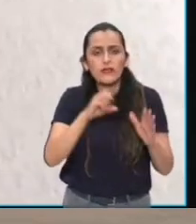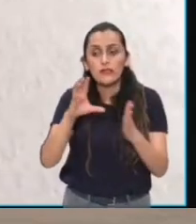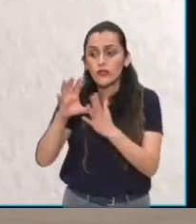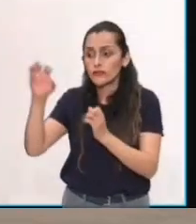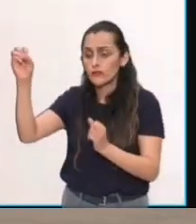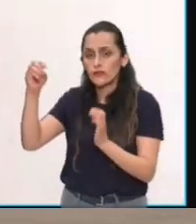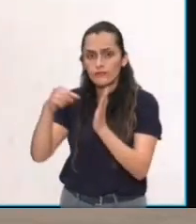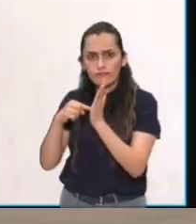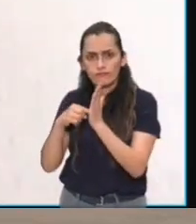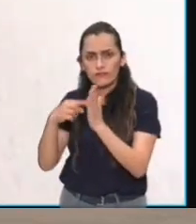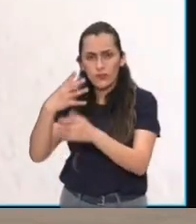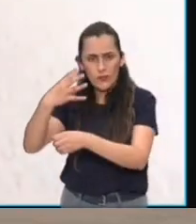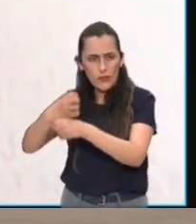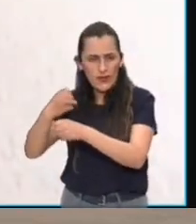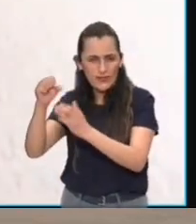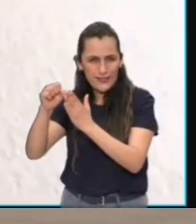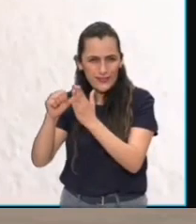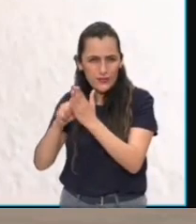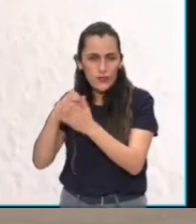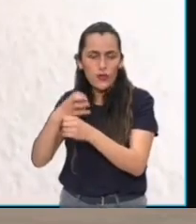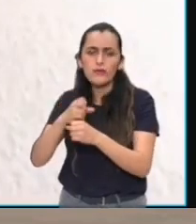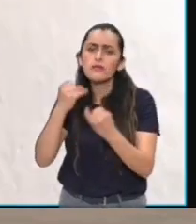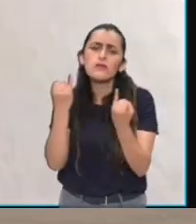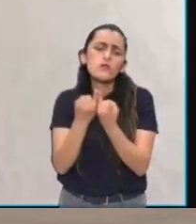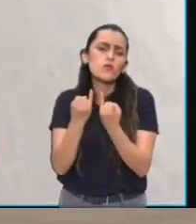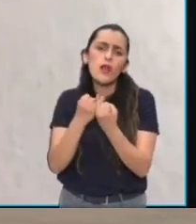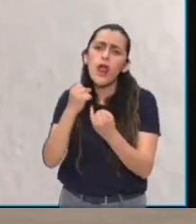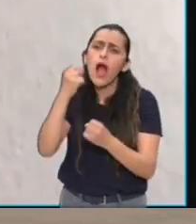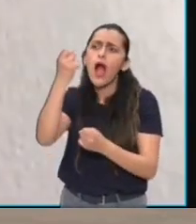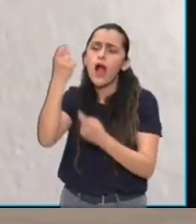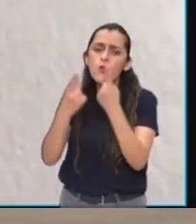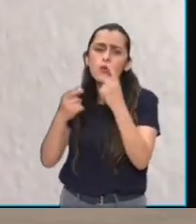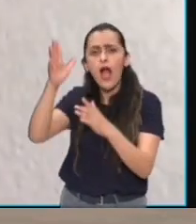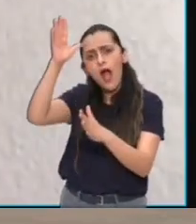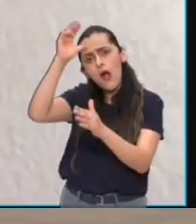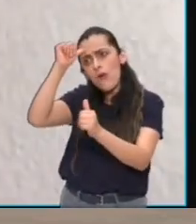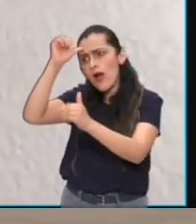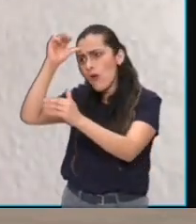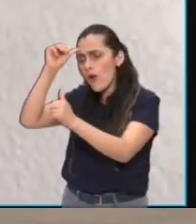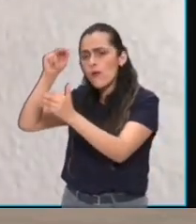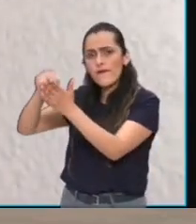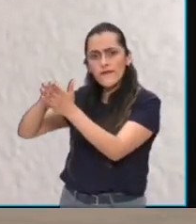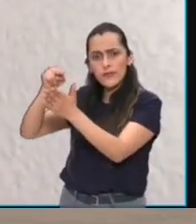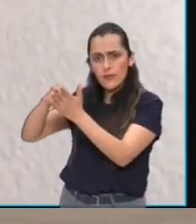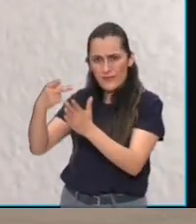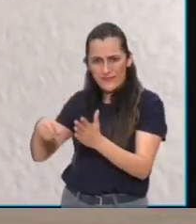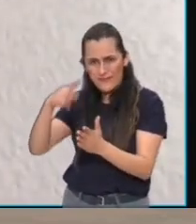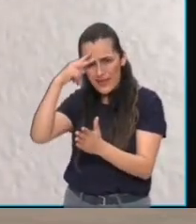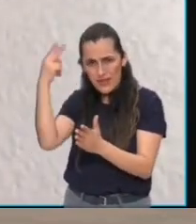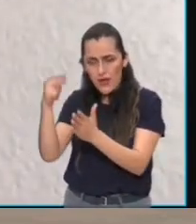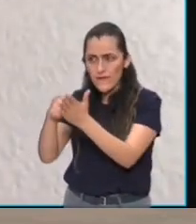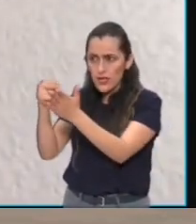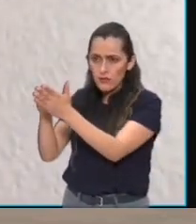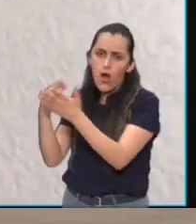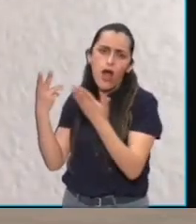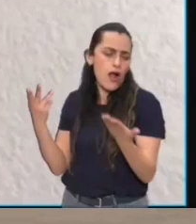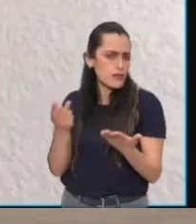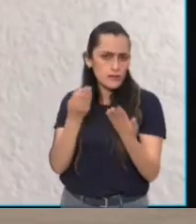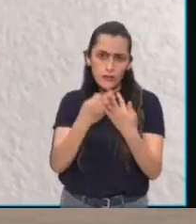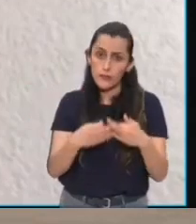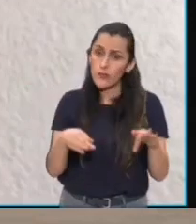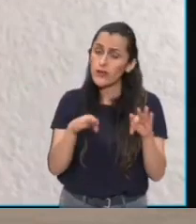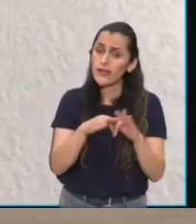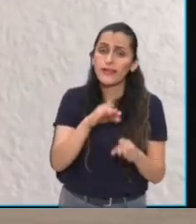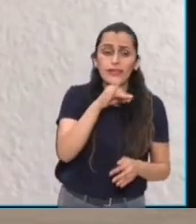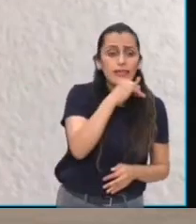en todos los tratados internacionales de los que el Estado mexicano es parte. Para el PRD es muy importante que las clínicas como el IMSS,